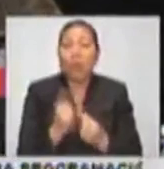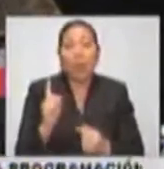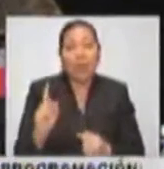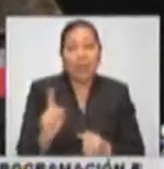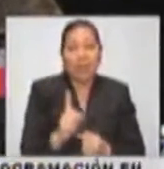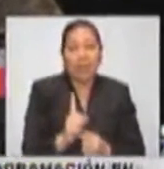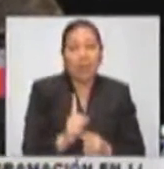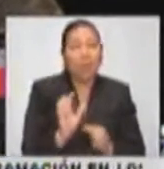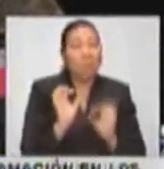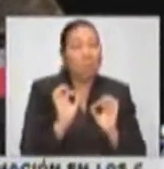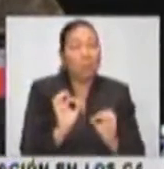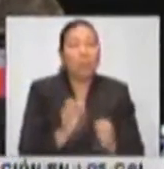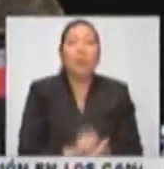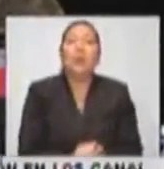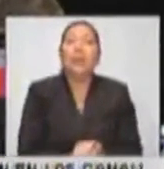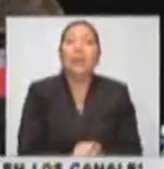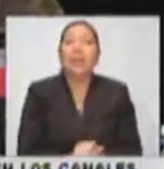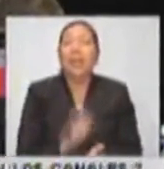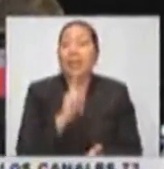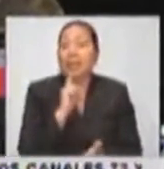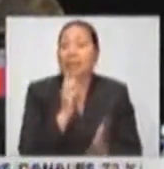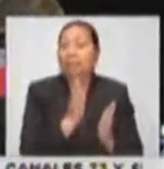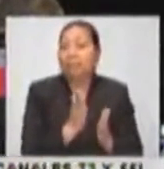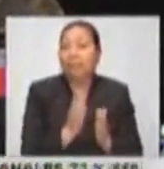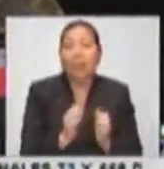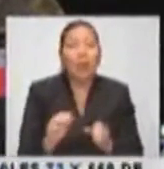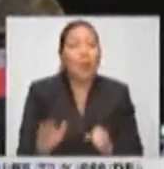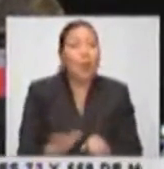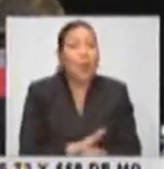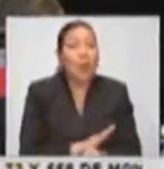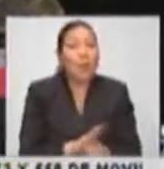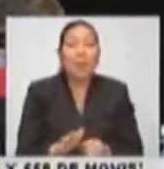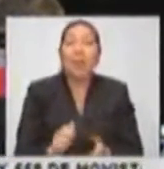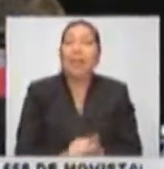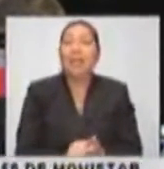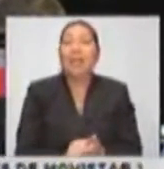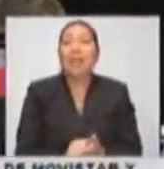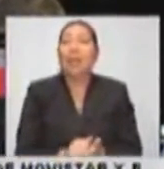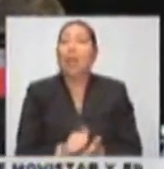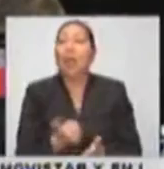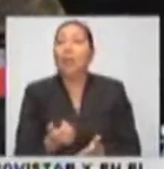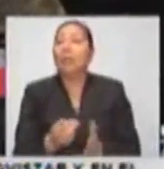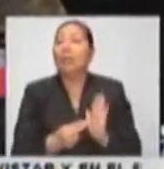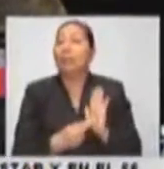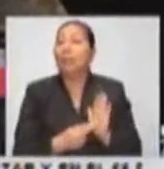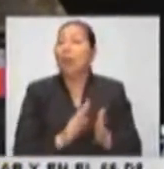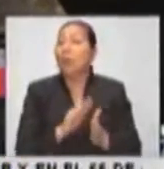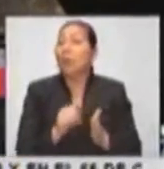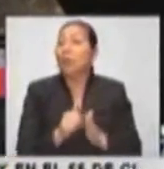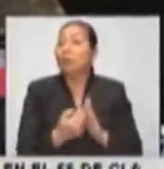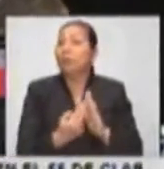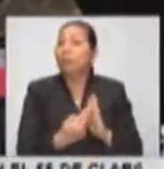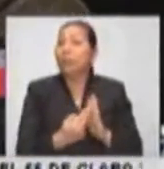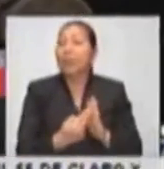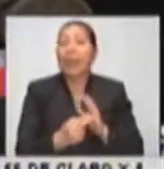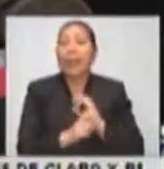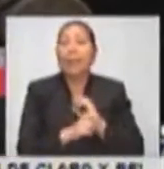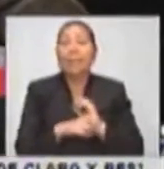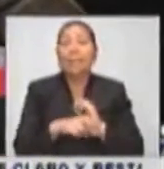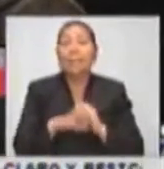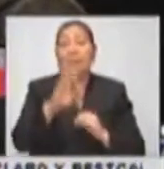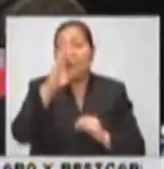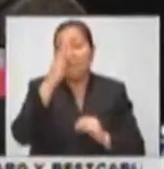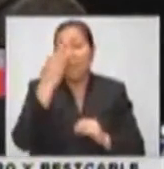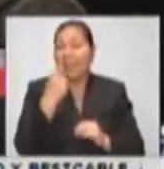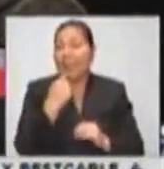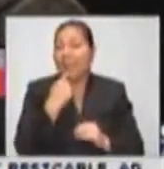uno con un punto focal, es una estructura compleja, otra vez representa todo, está la representación en París, que es la que